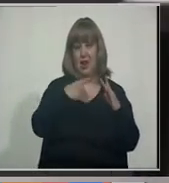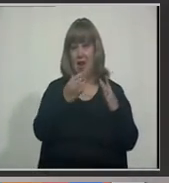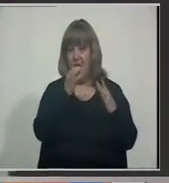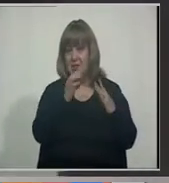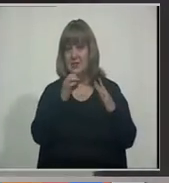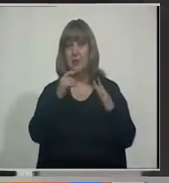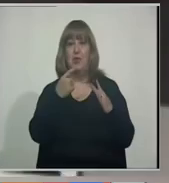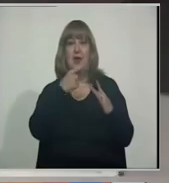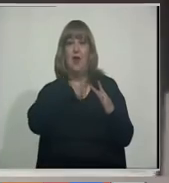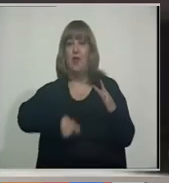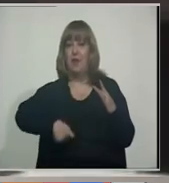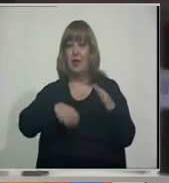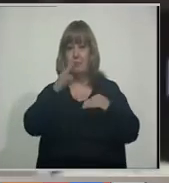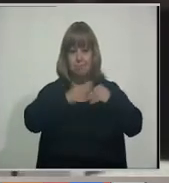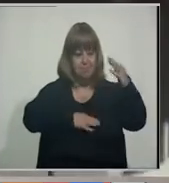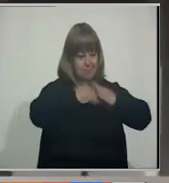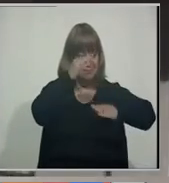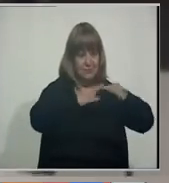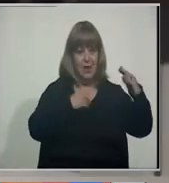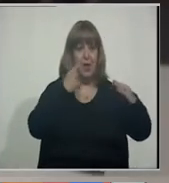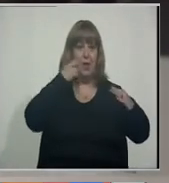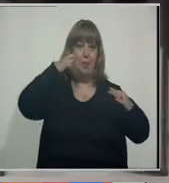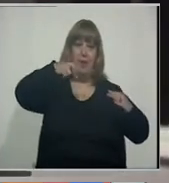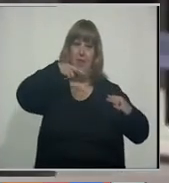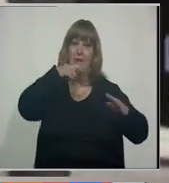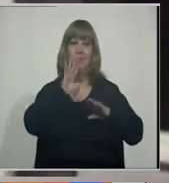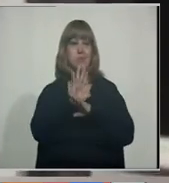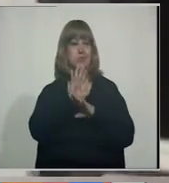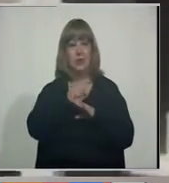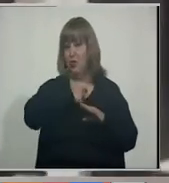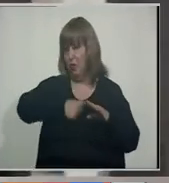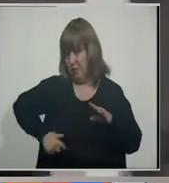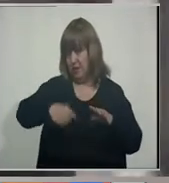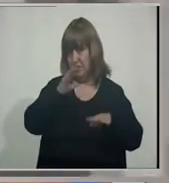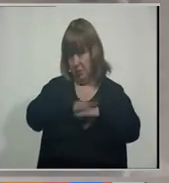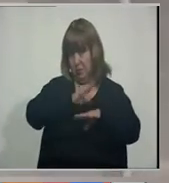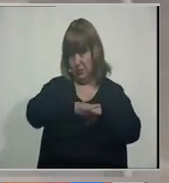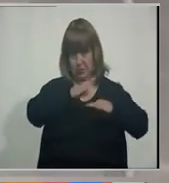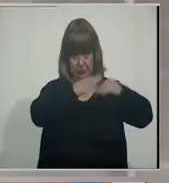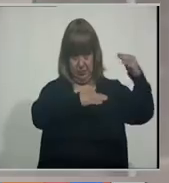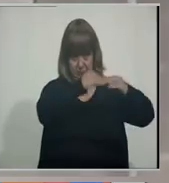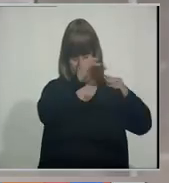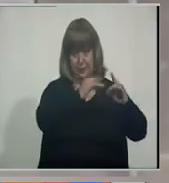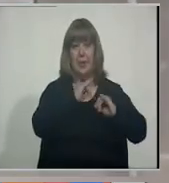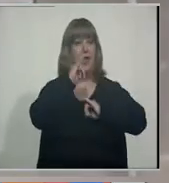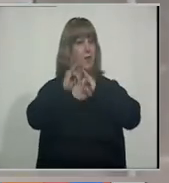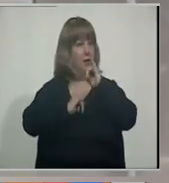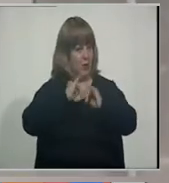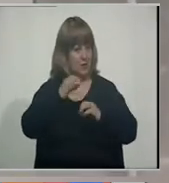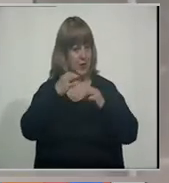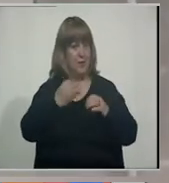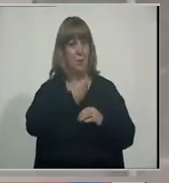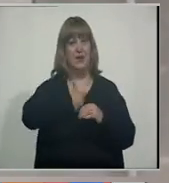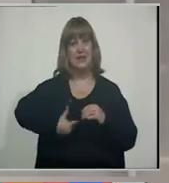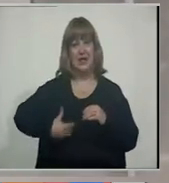que depende del Estado, más allá de que sea descentralizado y tenga sus propios ingresos. Escuche bien al presidente